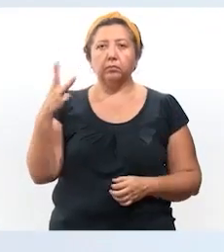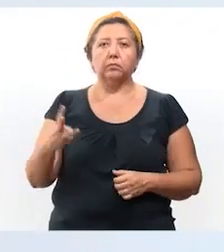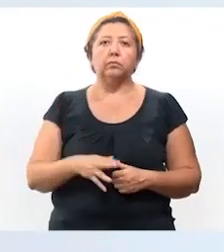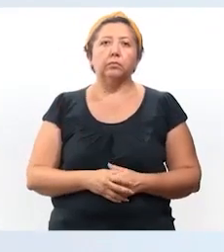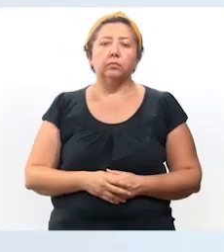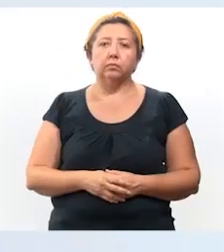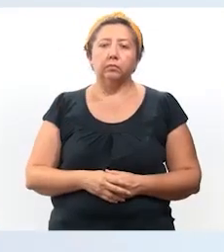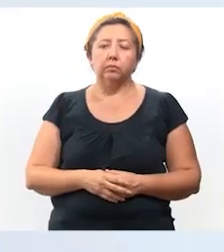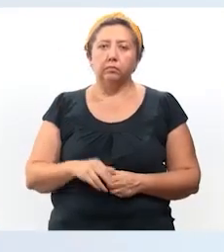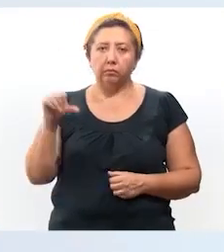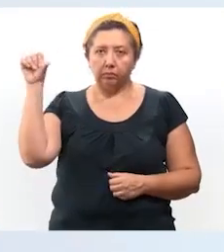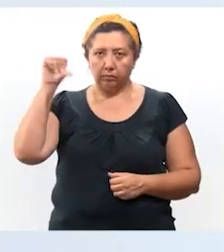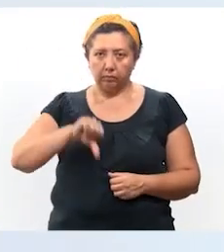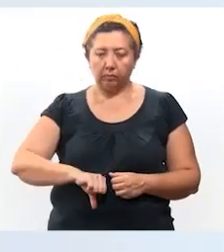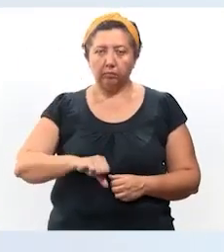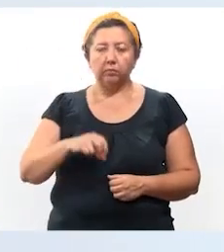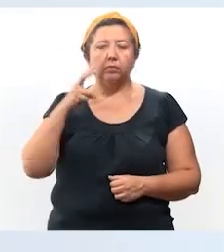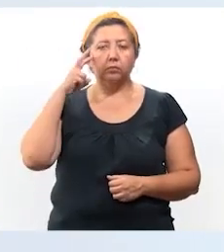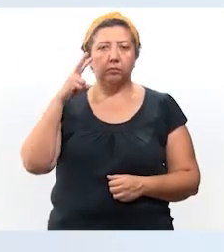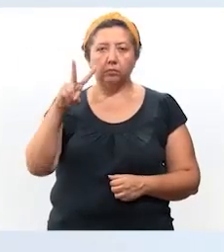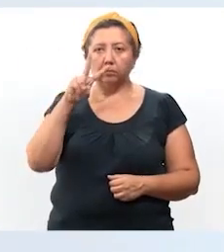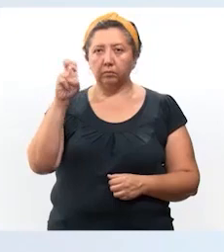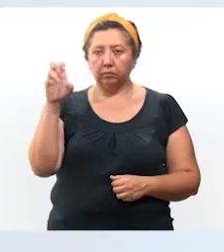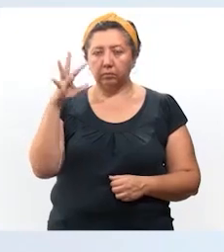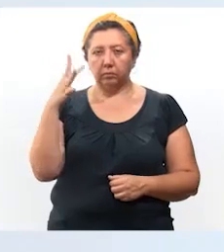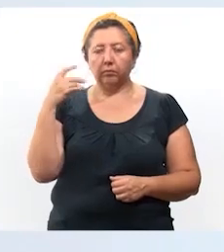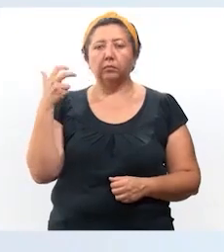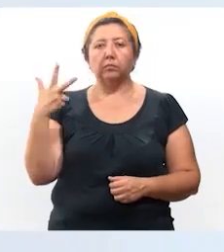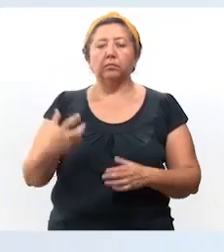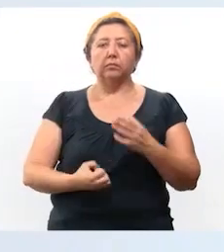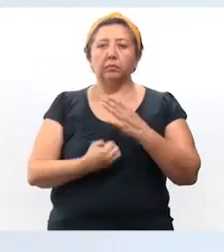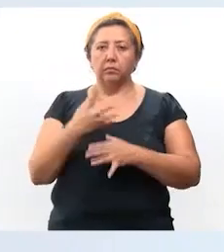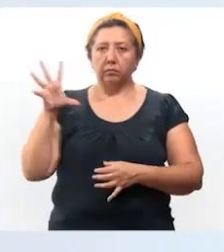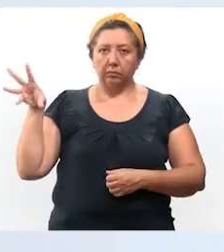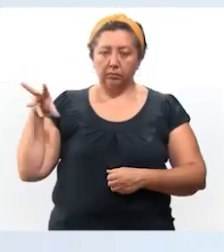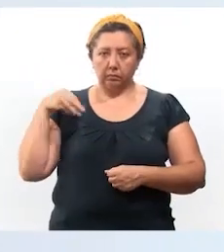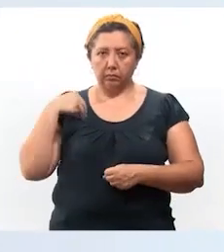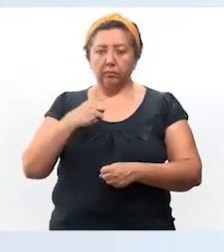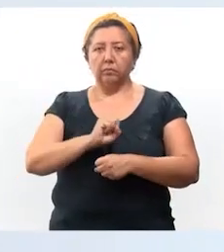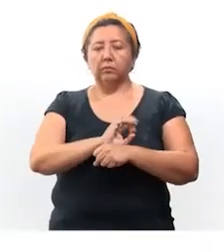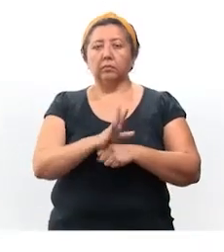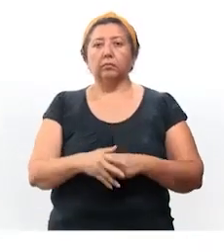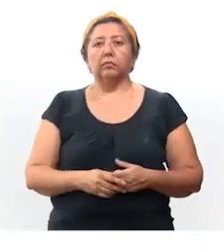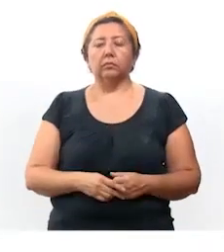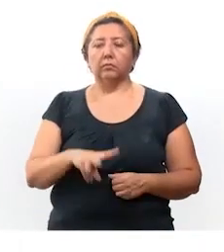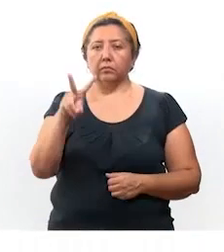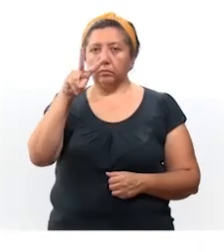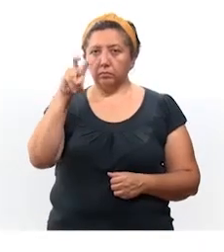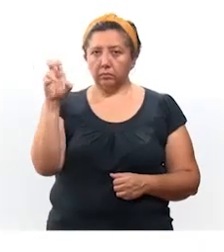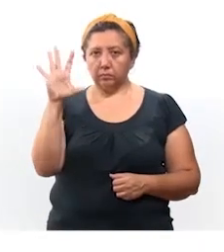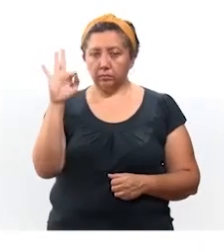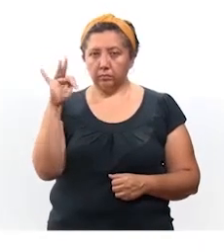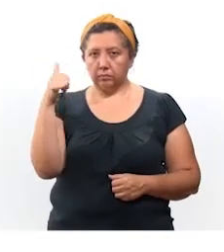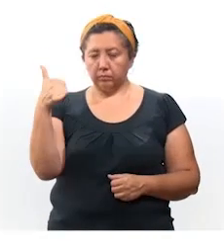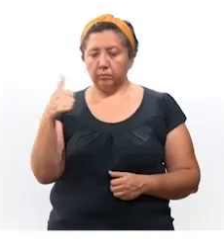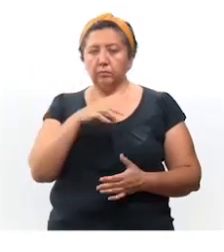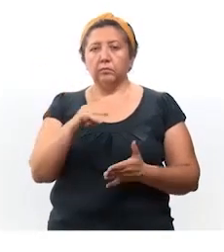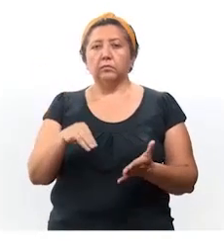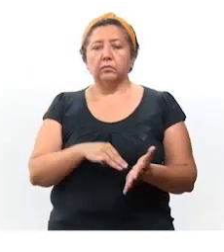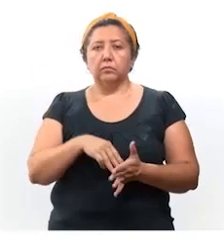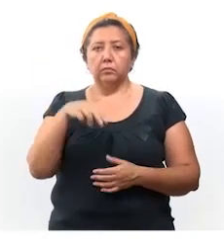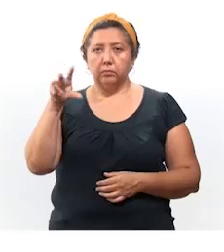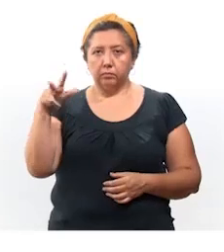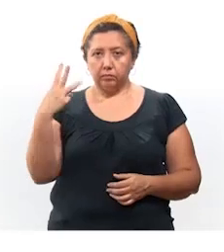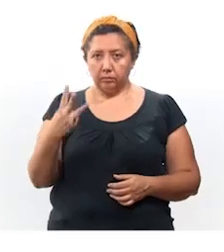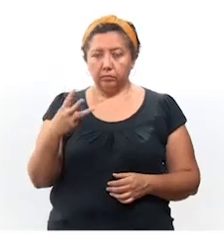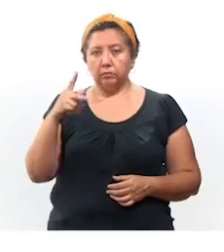69.963. Hoy se detectaron 258 nuevos contagios de coronavirus, 246 en Mérida,